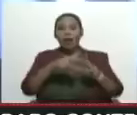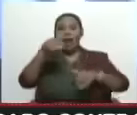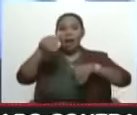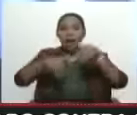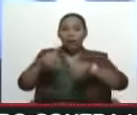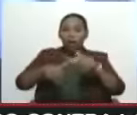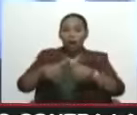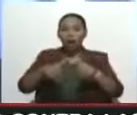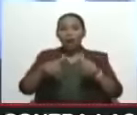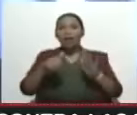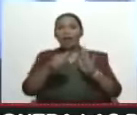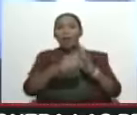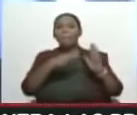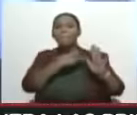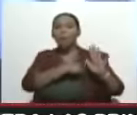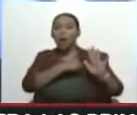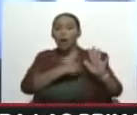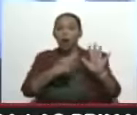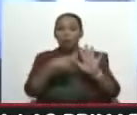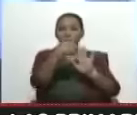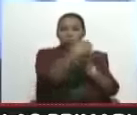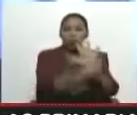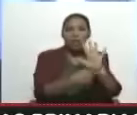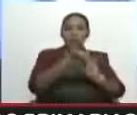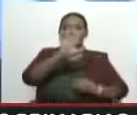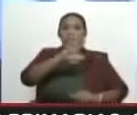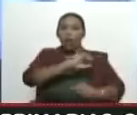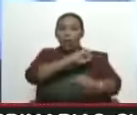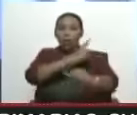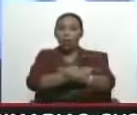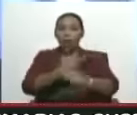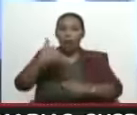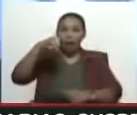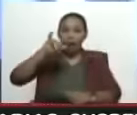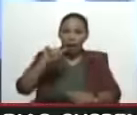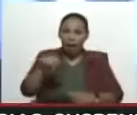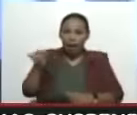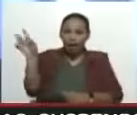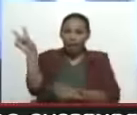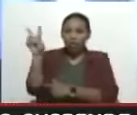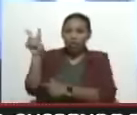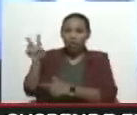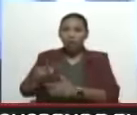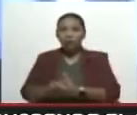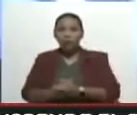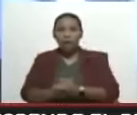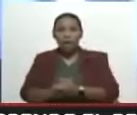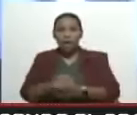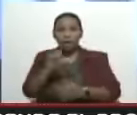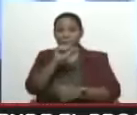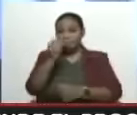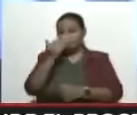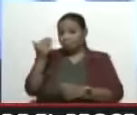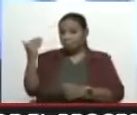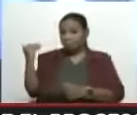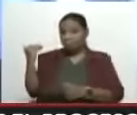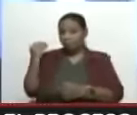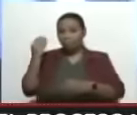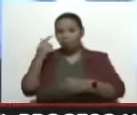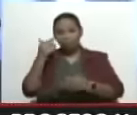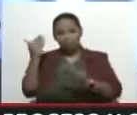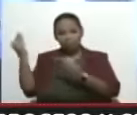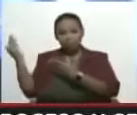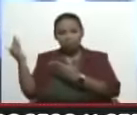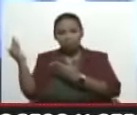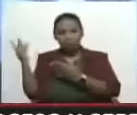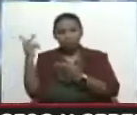Este último comprende al Ministerio Público, donde ahora mismo, luego de la situación de la semana pasada, comparecen. Y vamos a ver